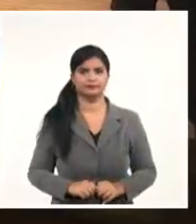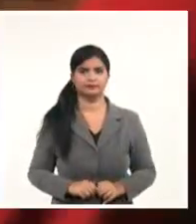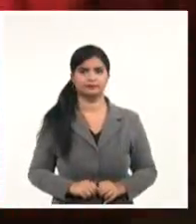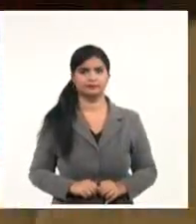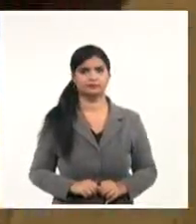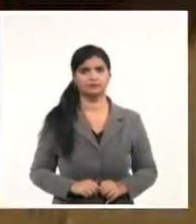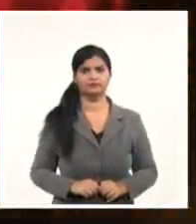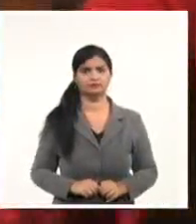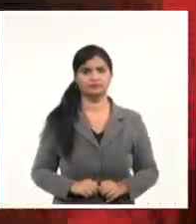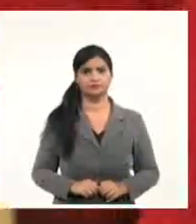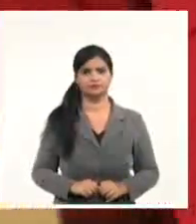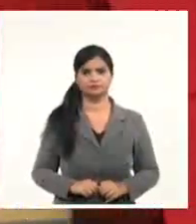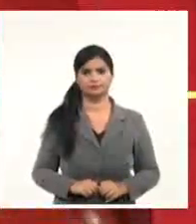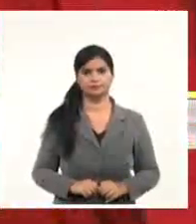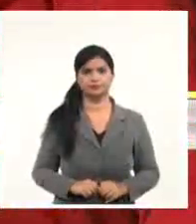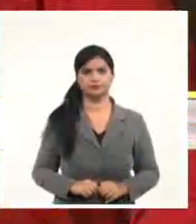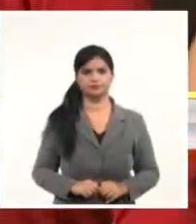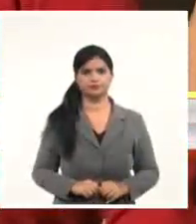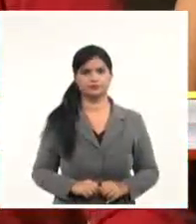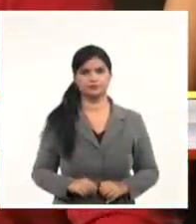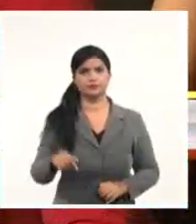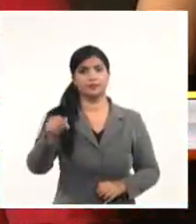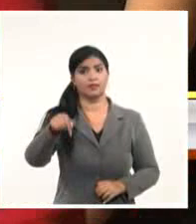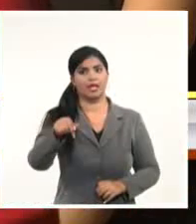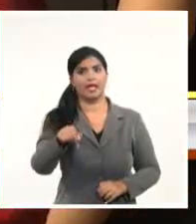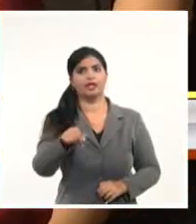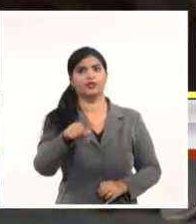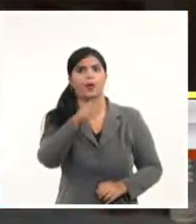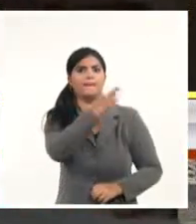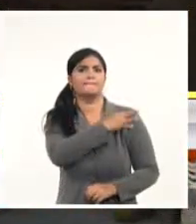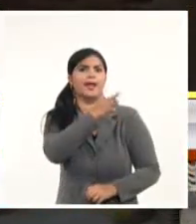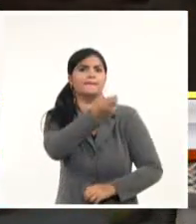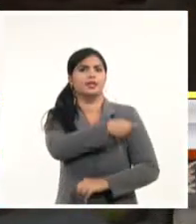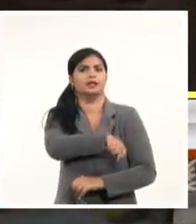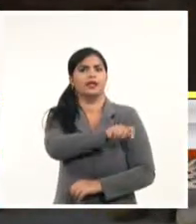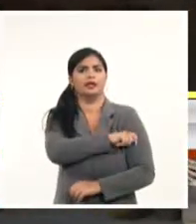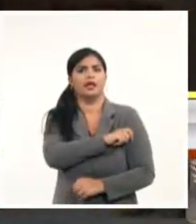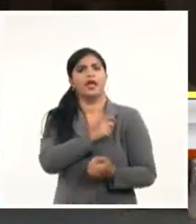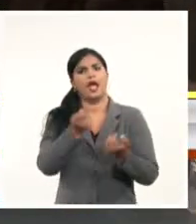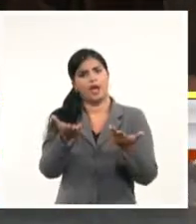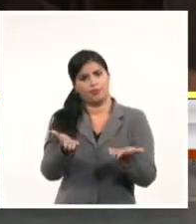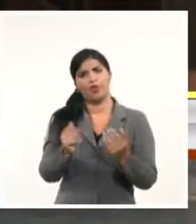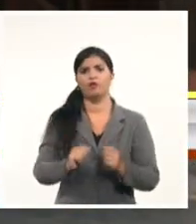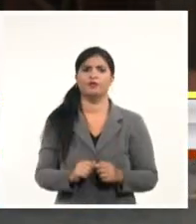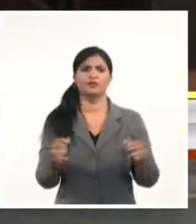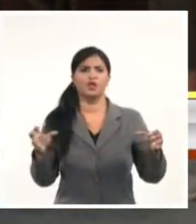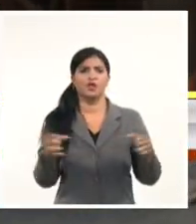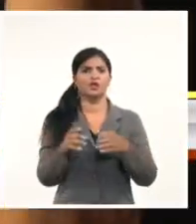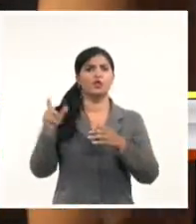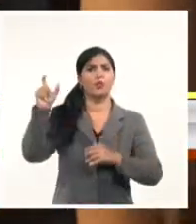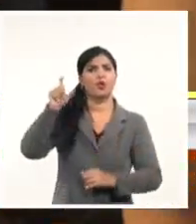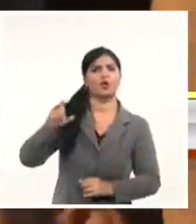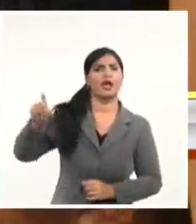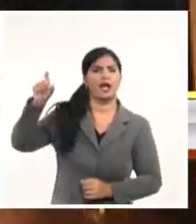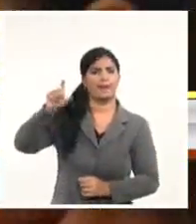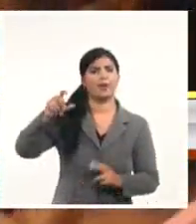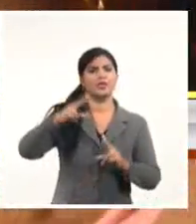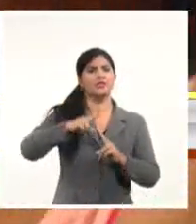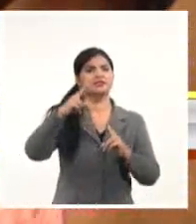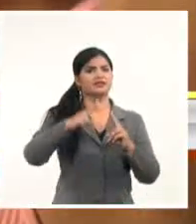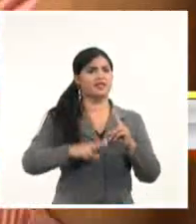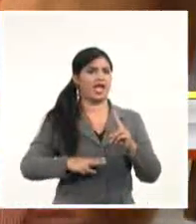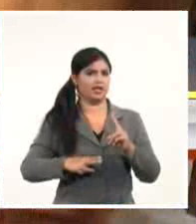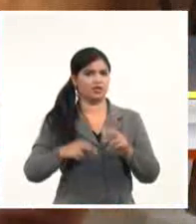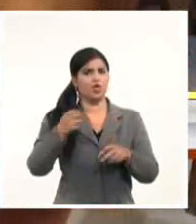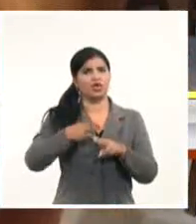Una obra que invita al público a pensar. No tengo saldo es la propuesta del grupo camagüeyano Teatro del Viento para una